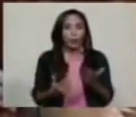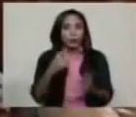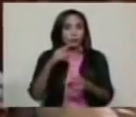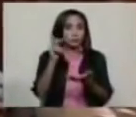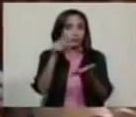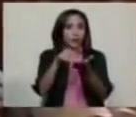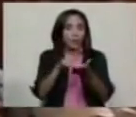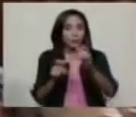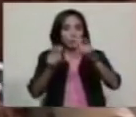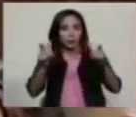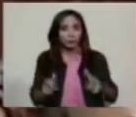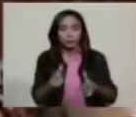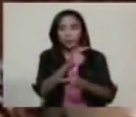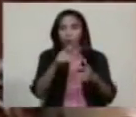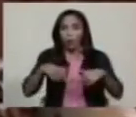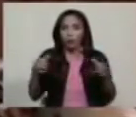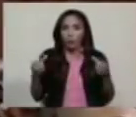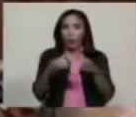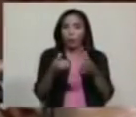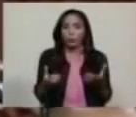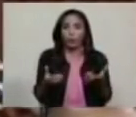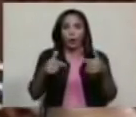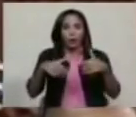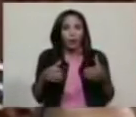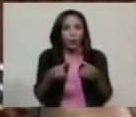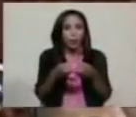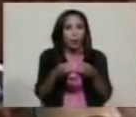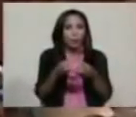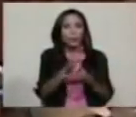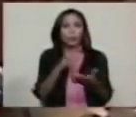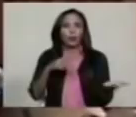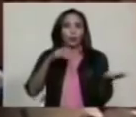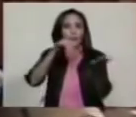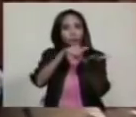empresariado que hoy en día constituimos la delegación que va a Shanghái,